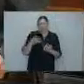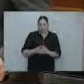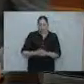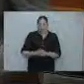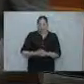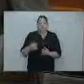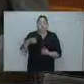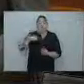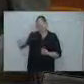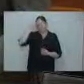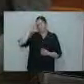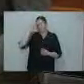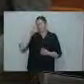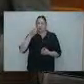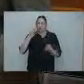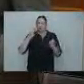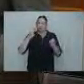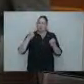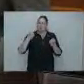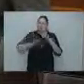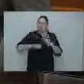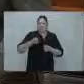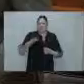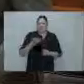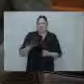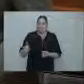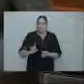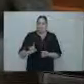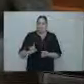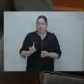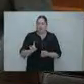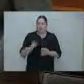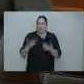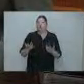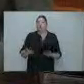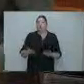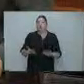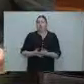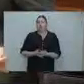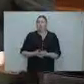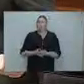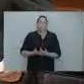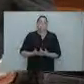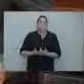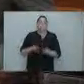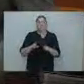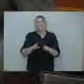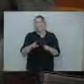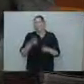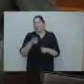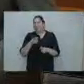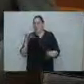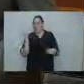Yo creo que no es buena práctica, sin faltar a la palabra, es